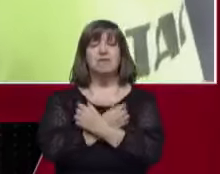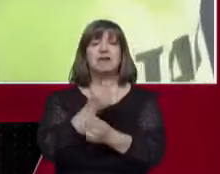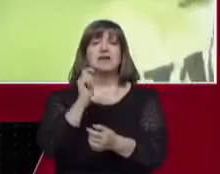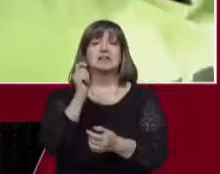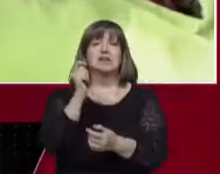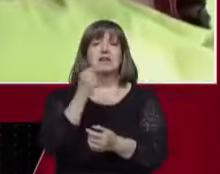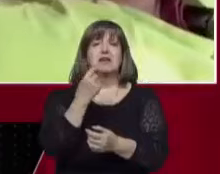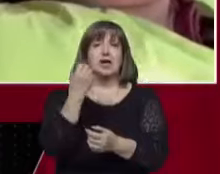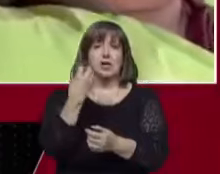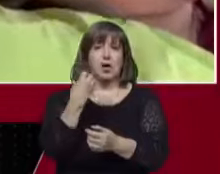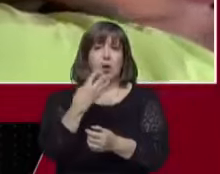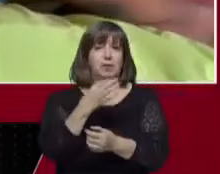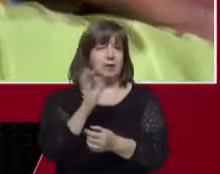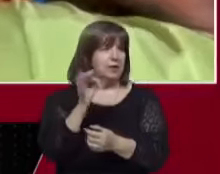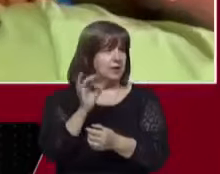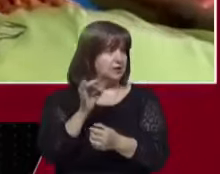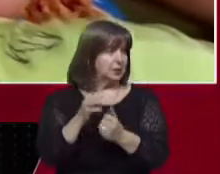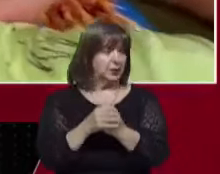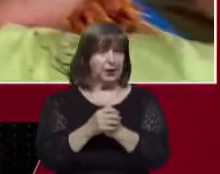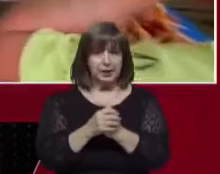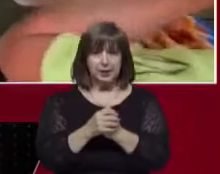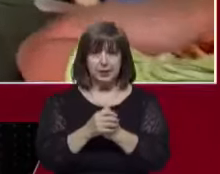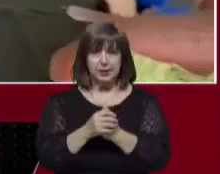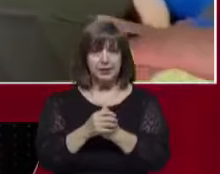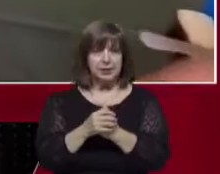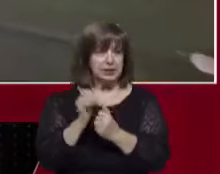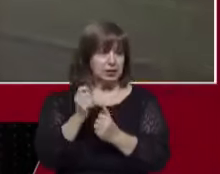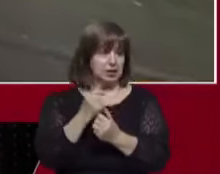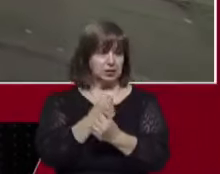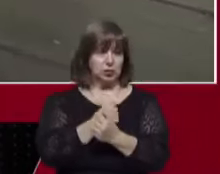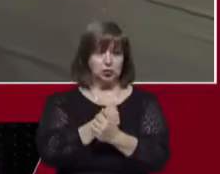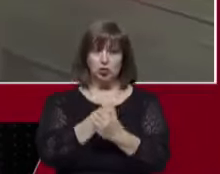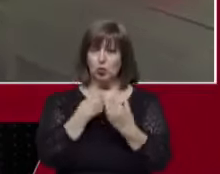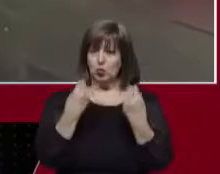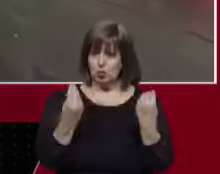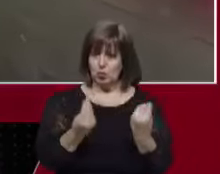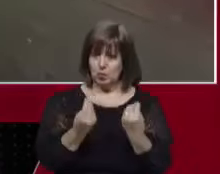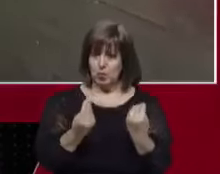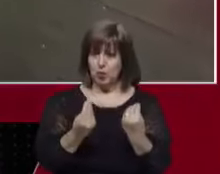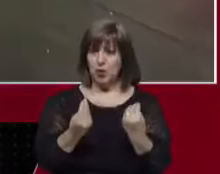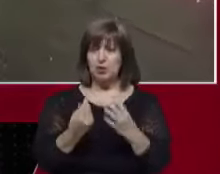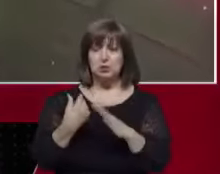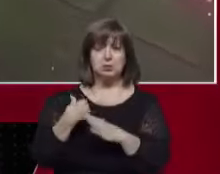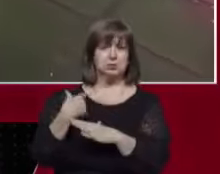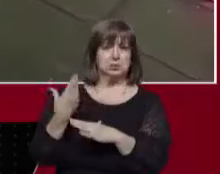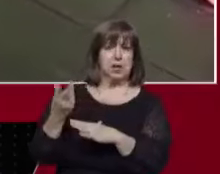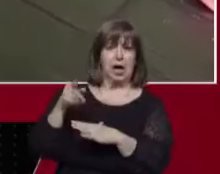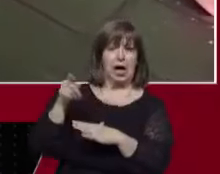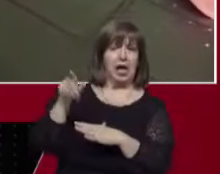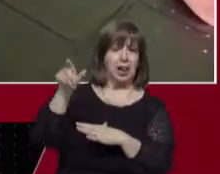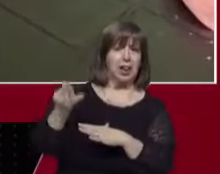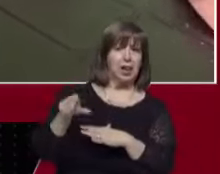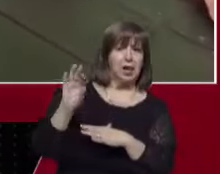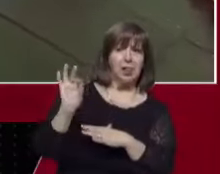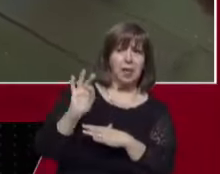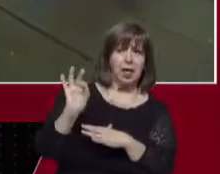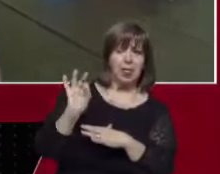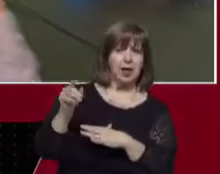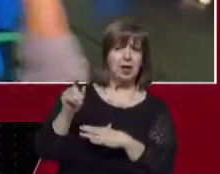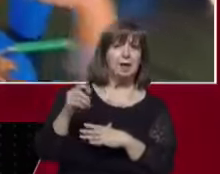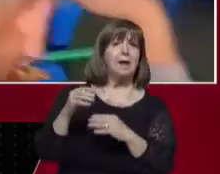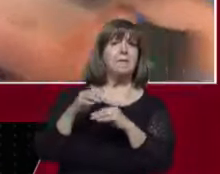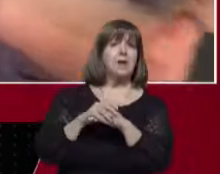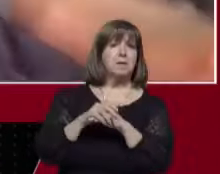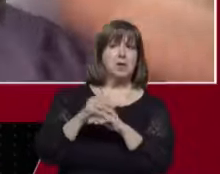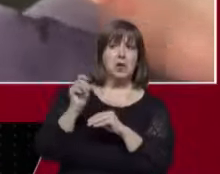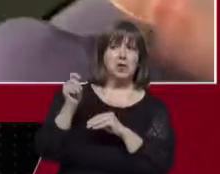Estabas habitando el mismísimo infierno, pero de ese infierno a ayudar ahora a los jóvenes, porque vos sos una voz autorizada, te escuchan, les llevas la palabra